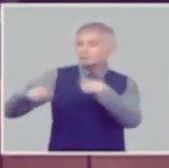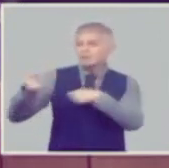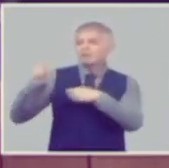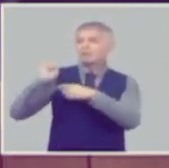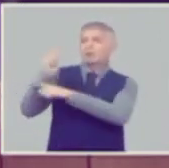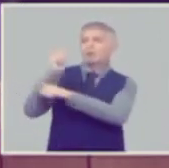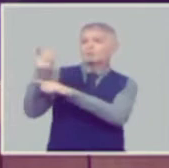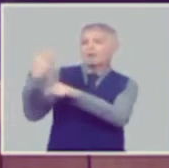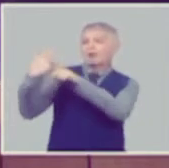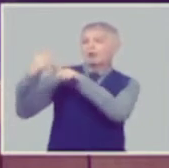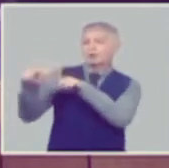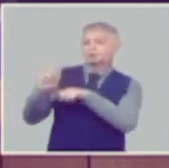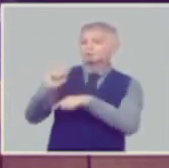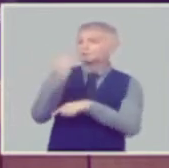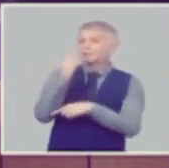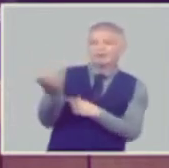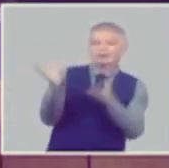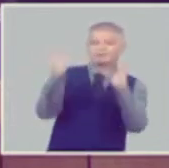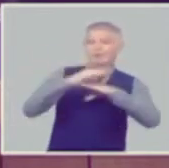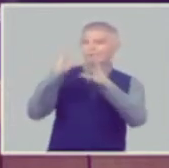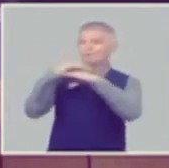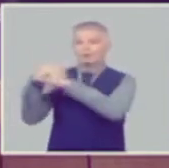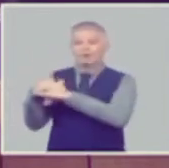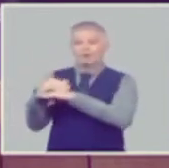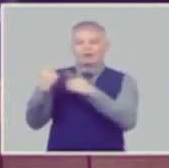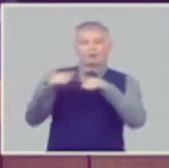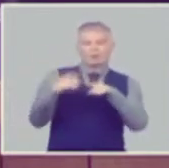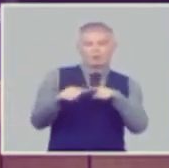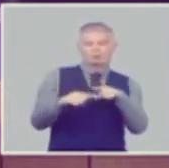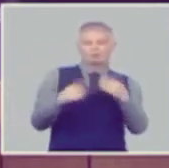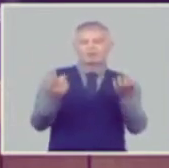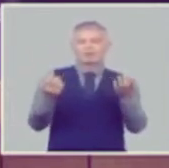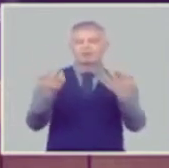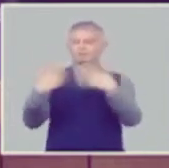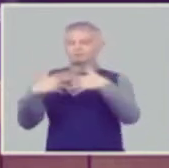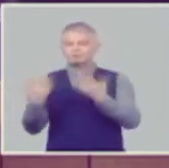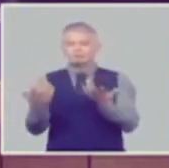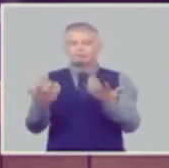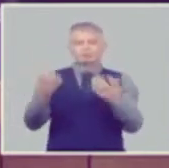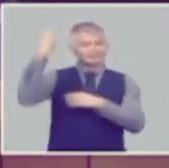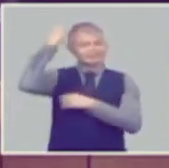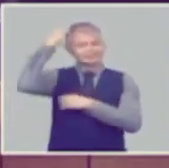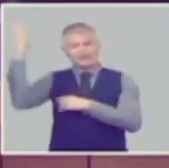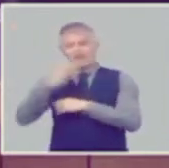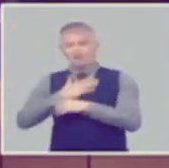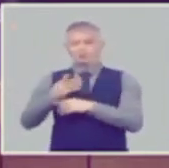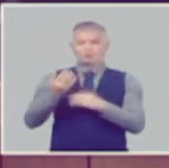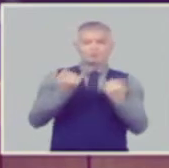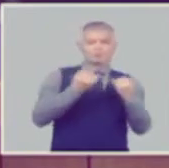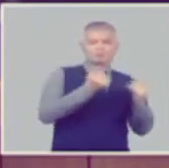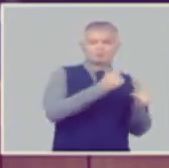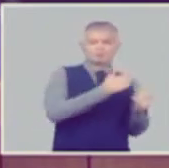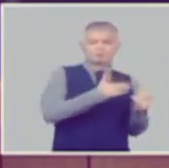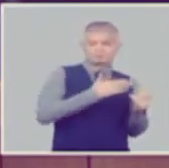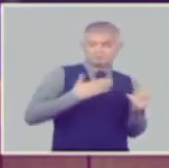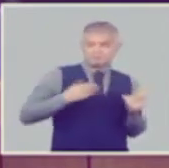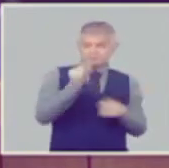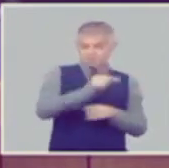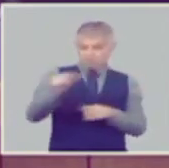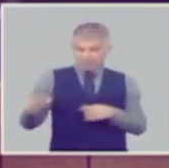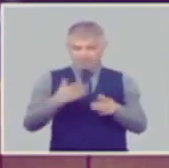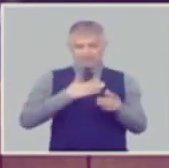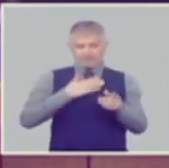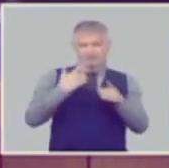la disminución de la actividad productiva y de servicios, tanto en el sector estatal como en el no estatal, y los gastos de salud adicionales